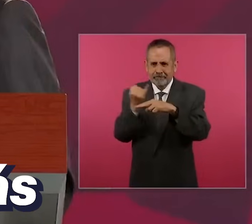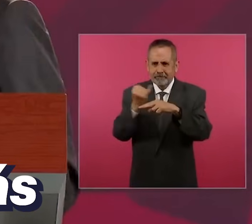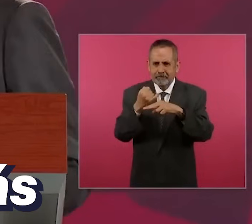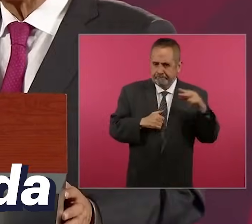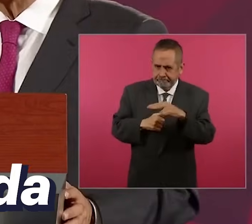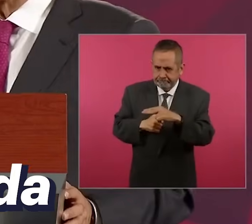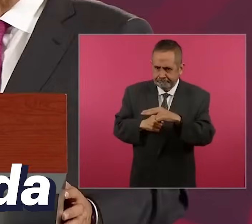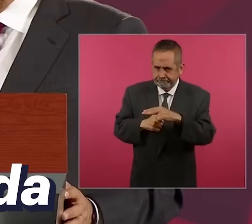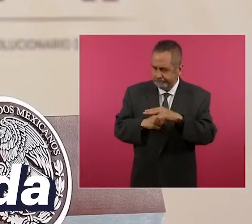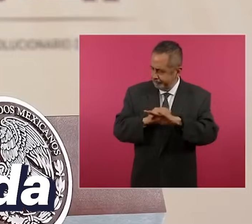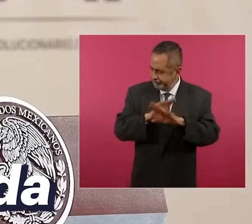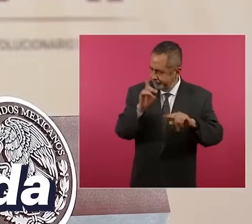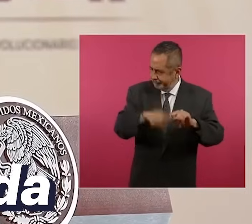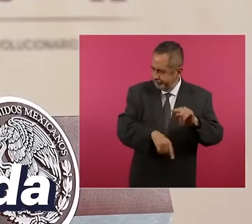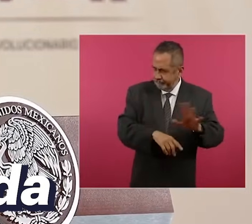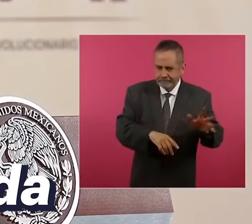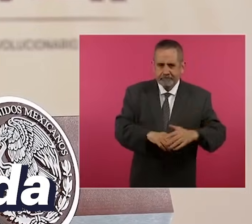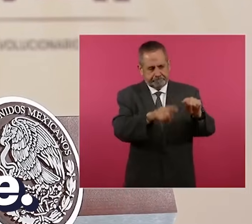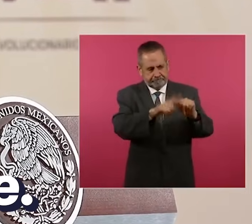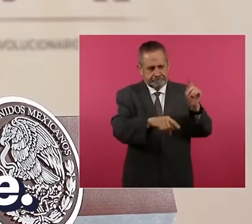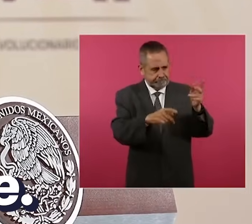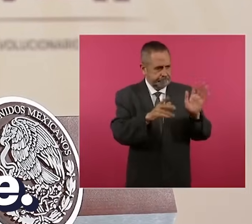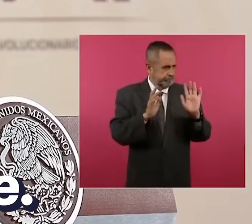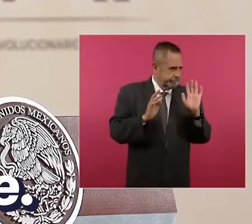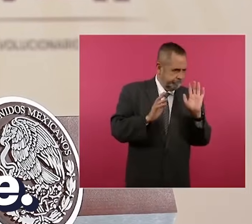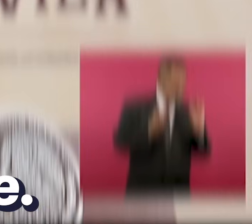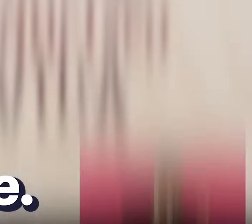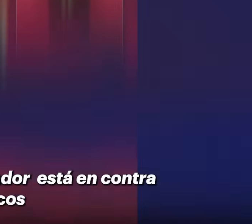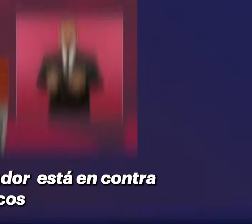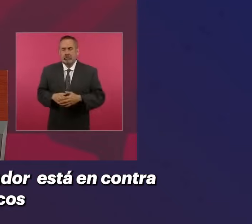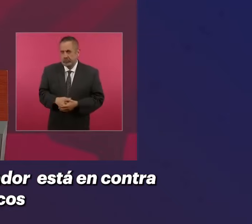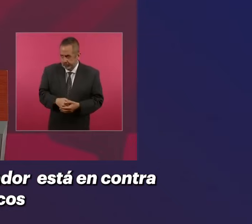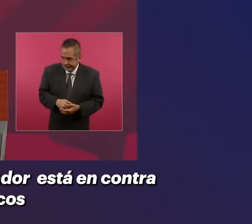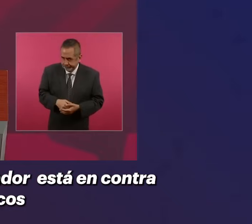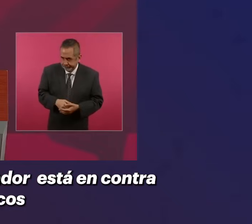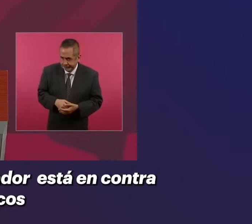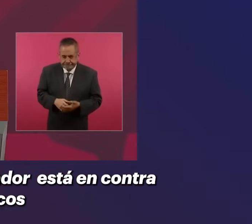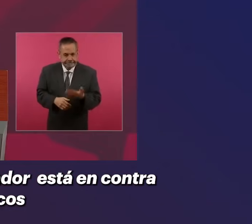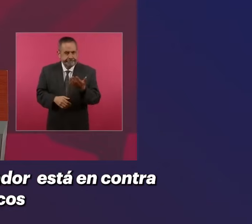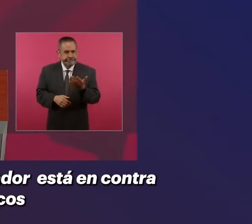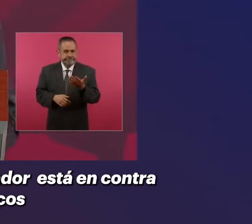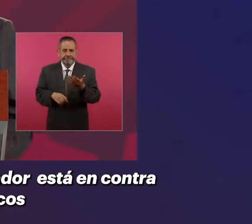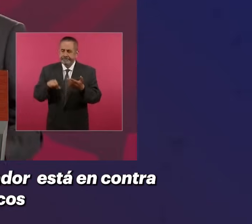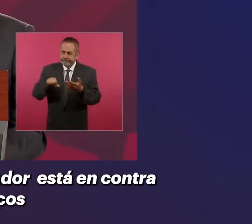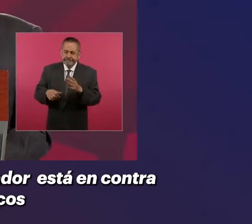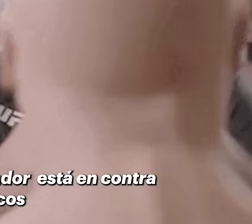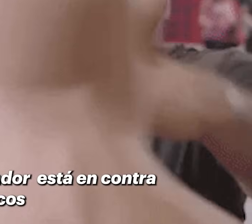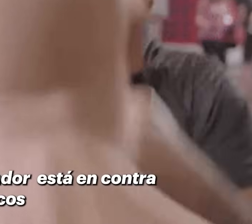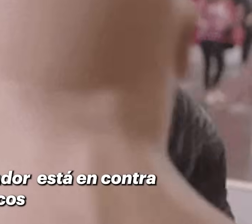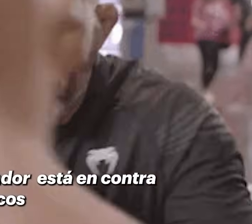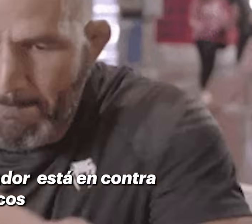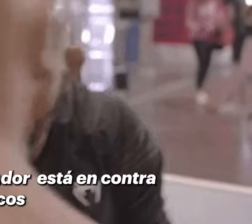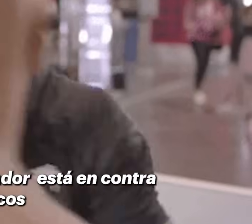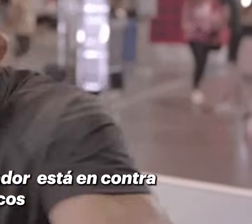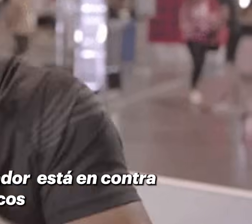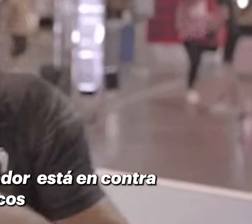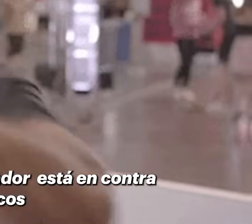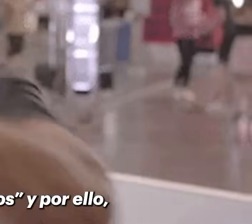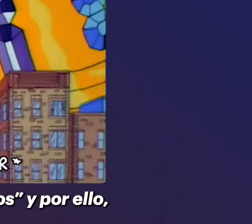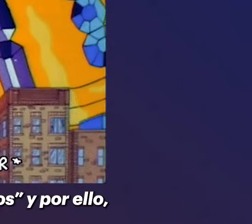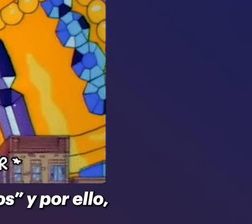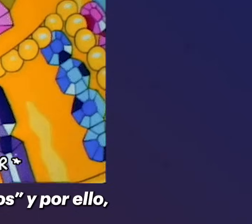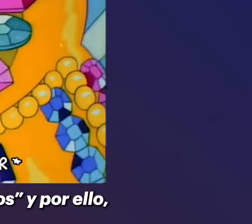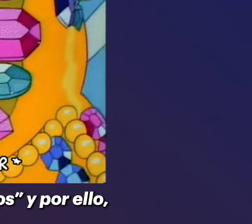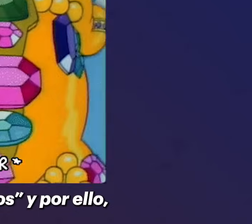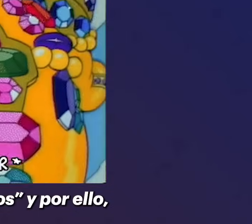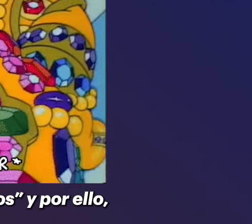nada más. Una tusada al copete. El presidente Andrés Manuel López Obrador está en contra de los funcionarios